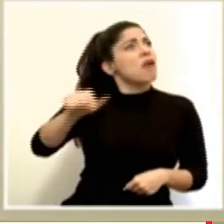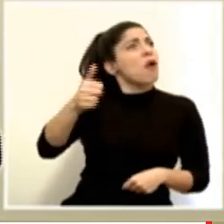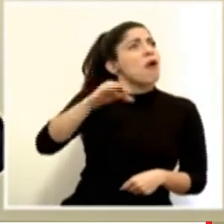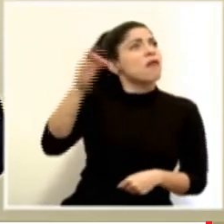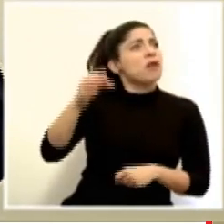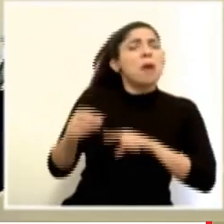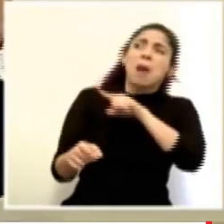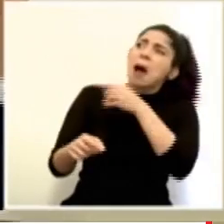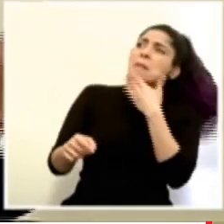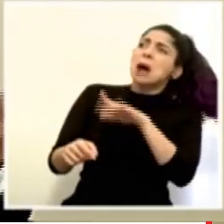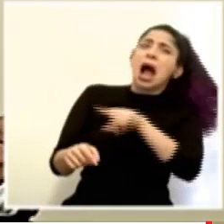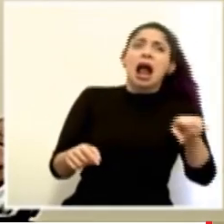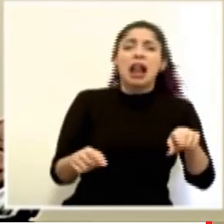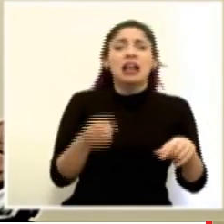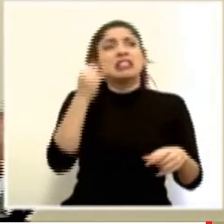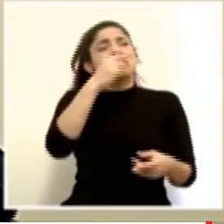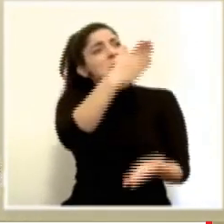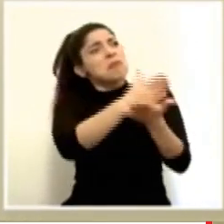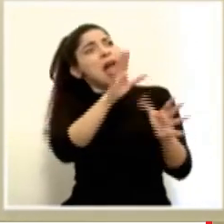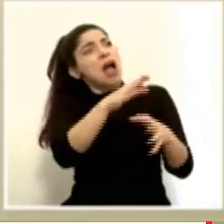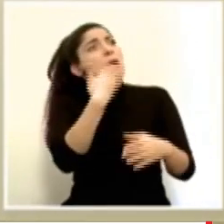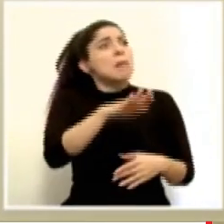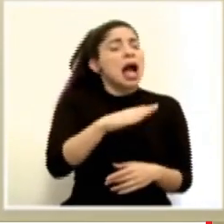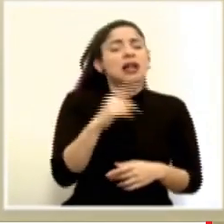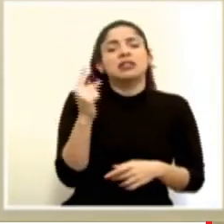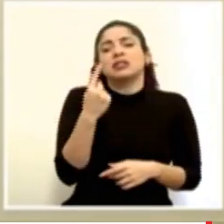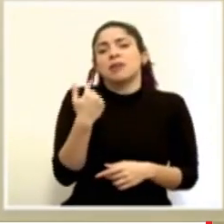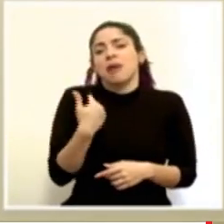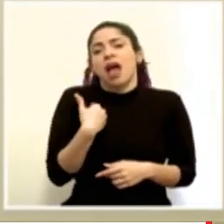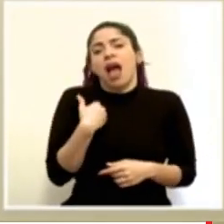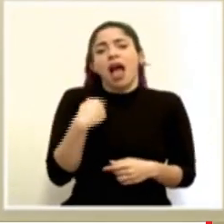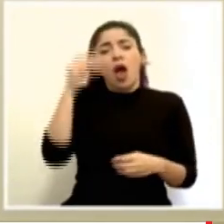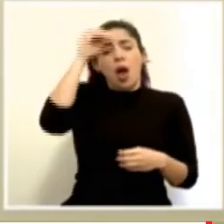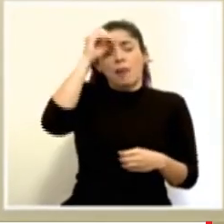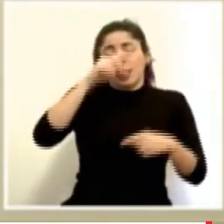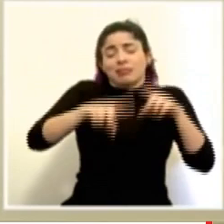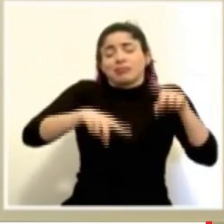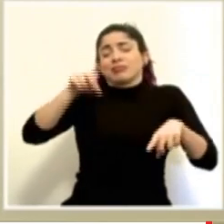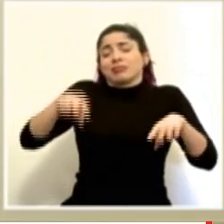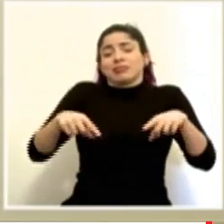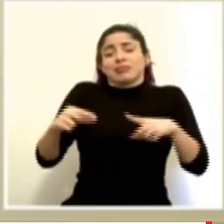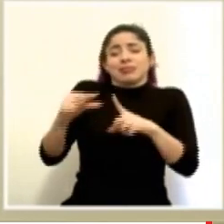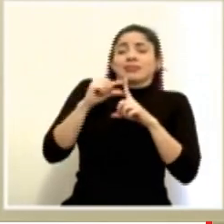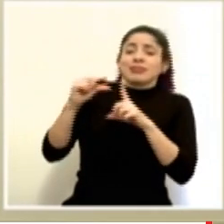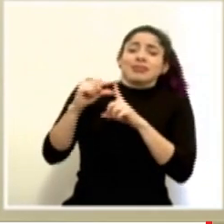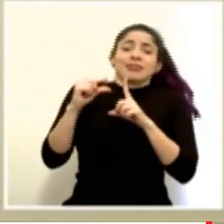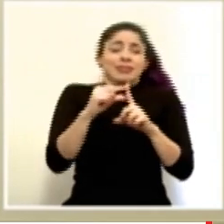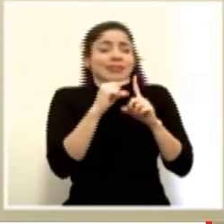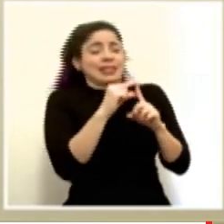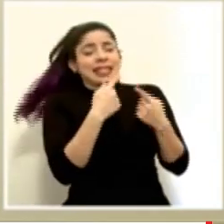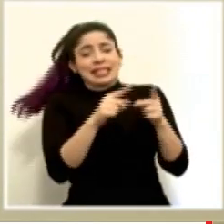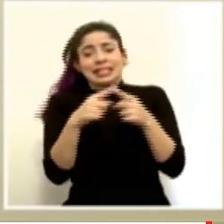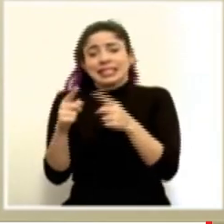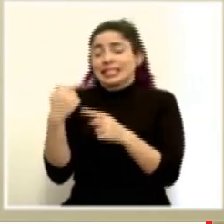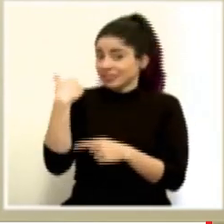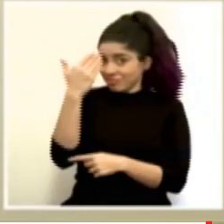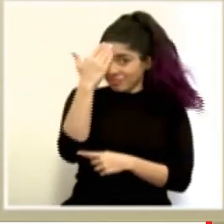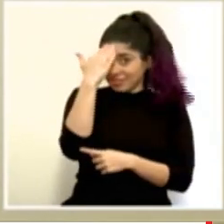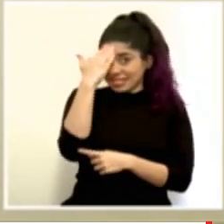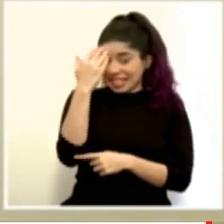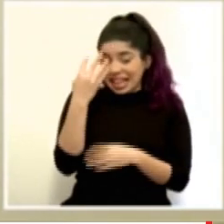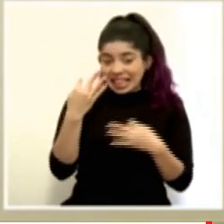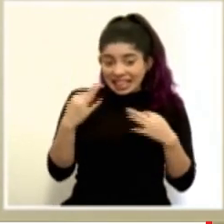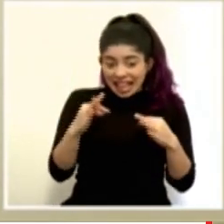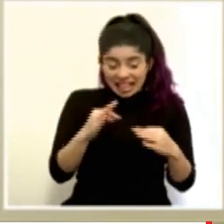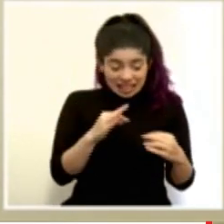así, está mal, que si no lo dejamos de hacer, está mal. O sea, siempre hay posiciones por todo lado, Y en realidad en esto es claro que es difícil, en medio de